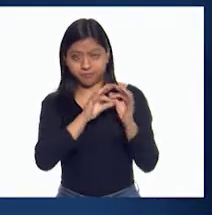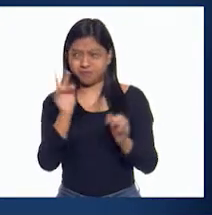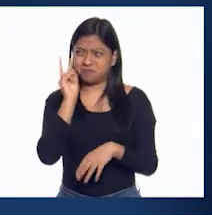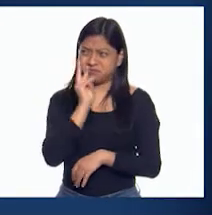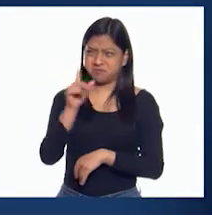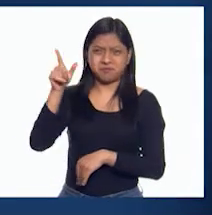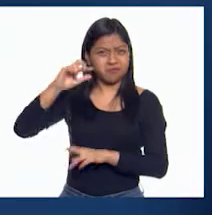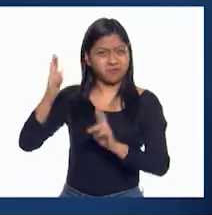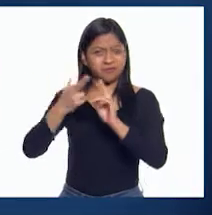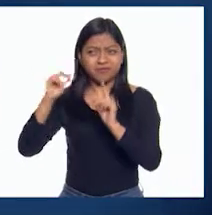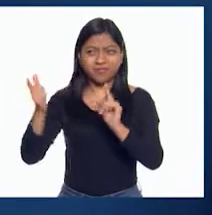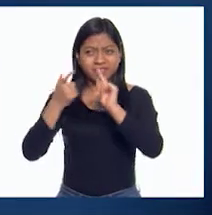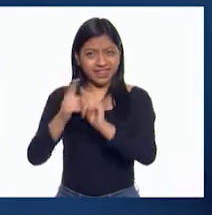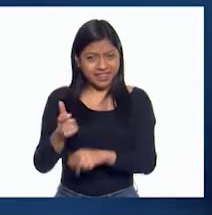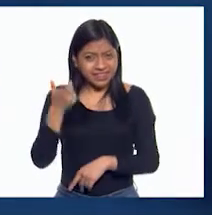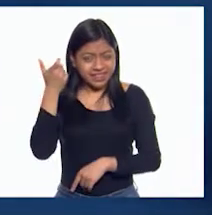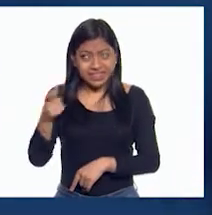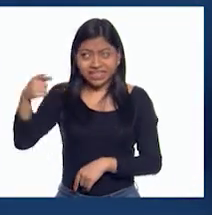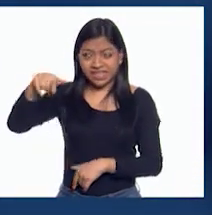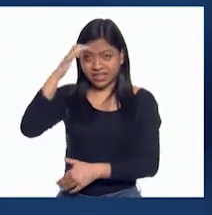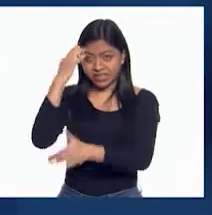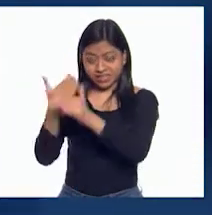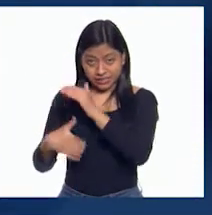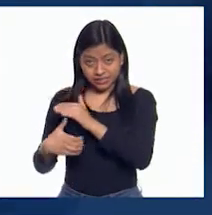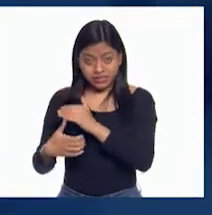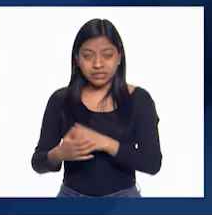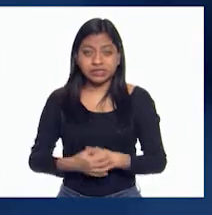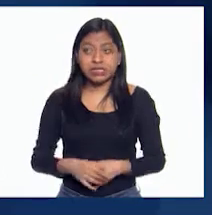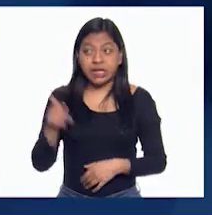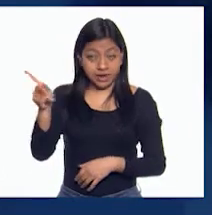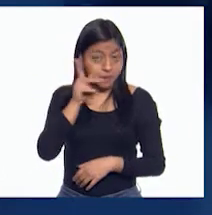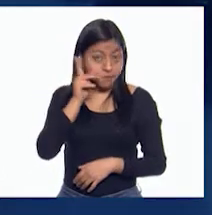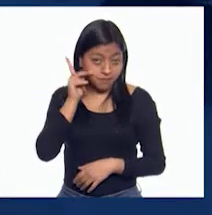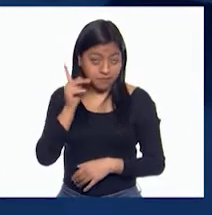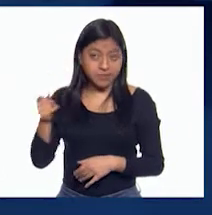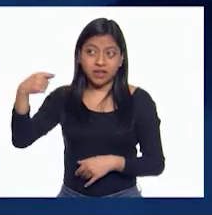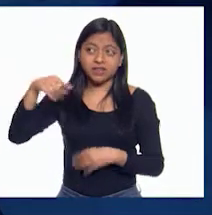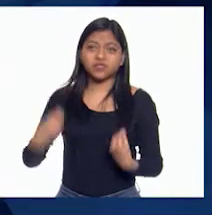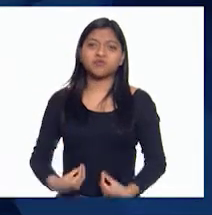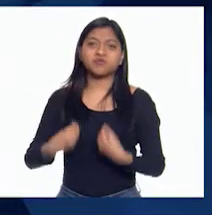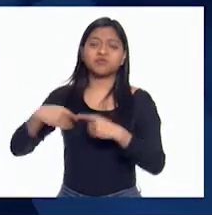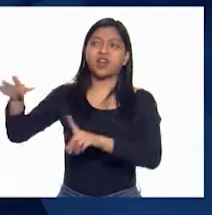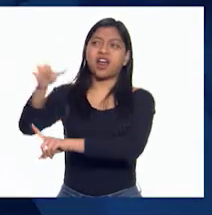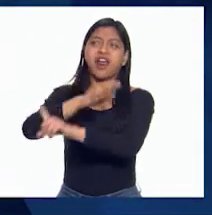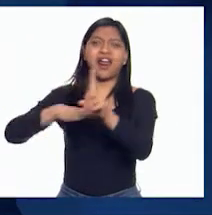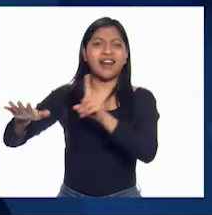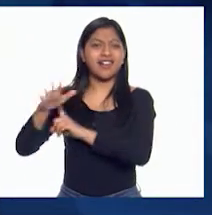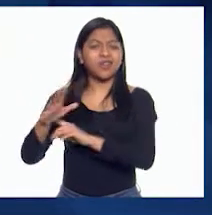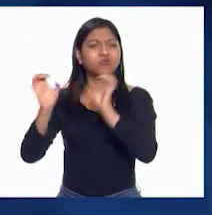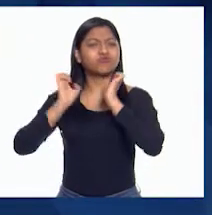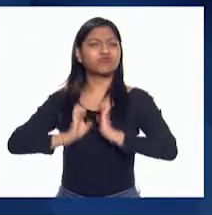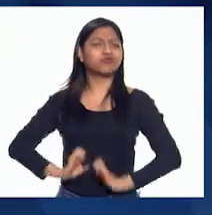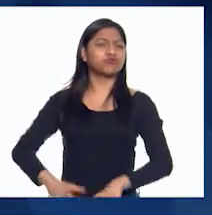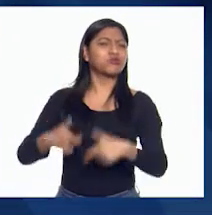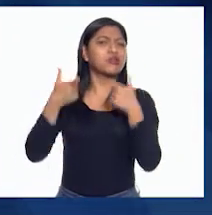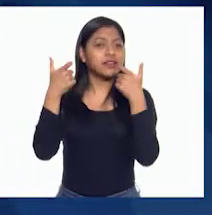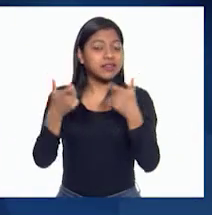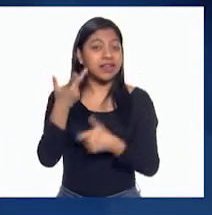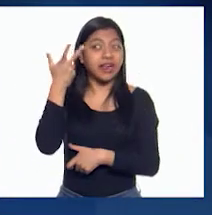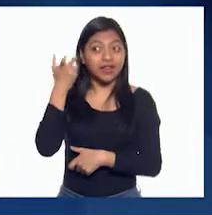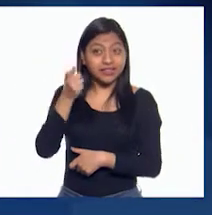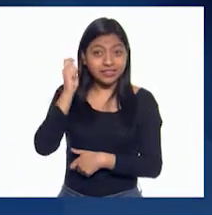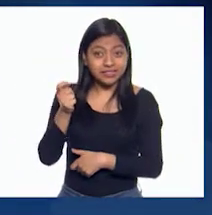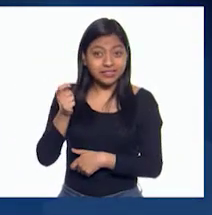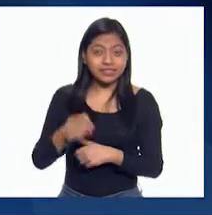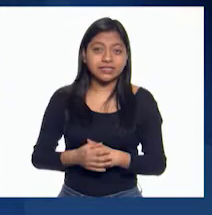los integrantes de la Iglesia Católica, incluyendo el Papa, vivían rodeados de lujo, lo que iba en contra de